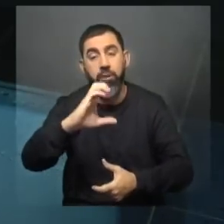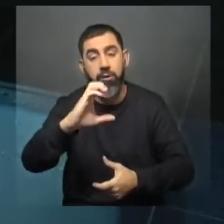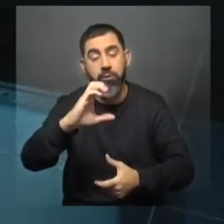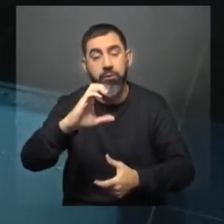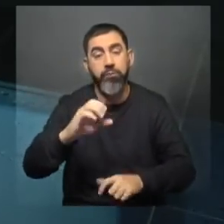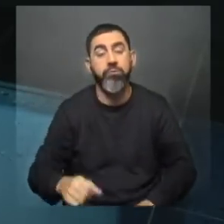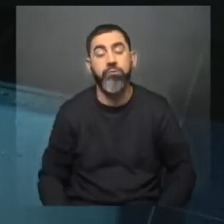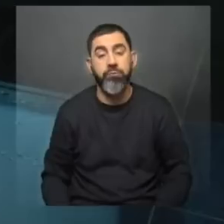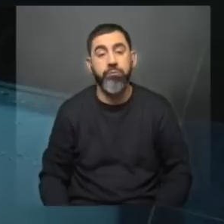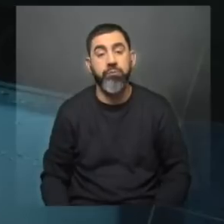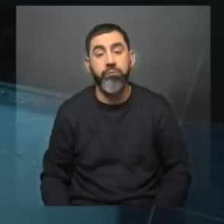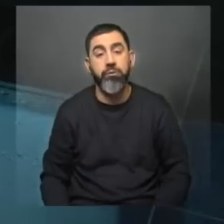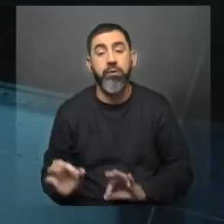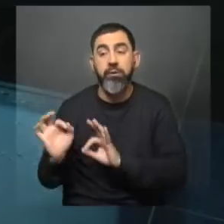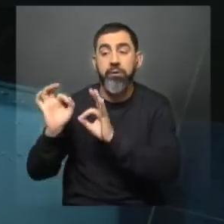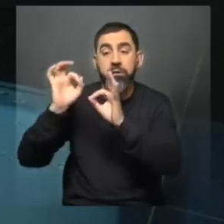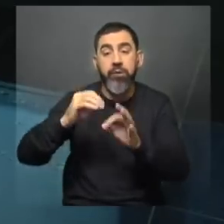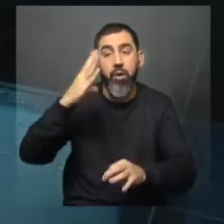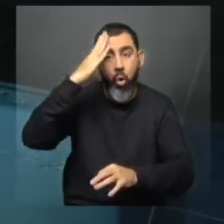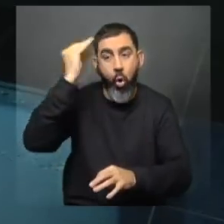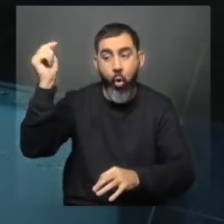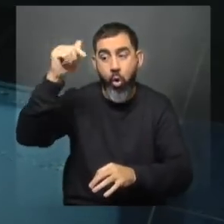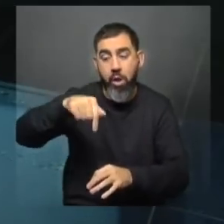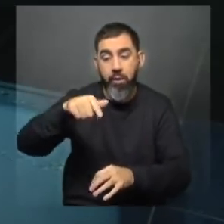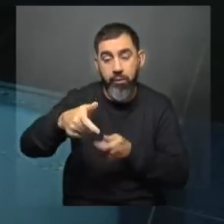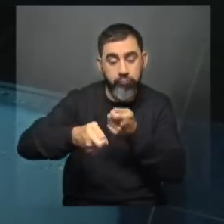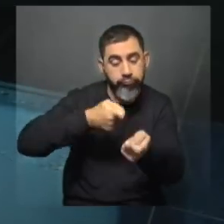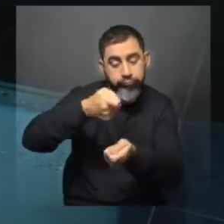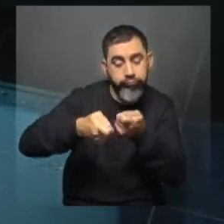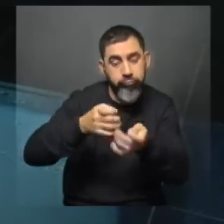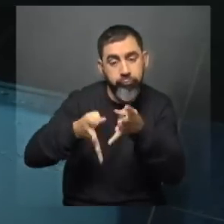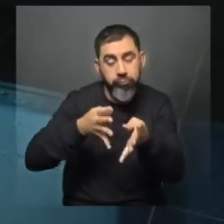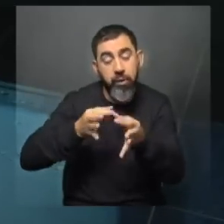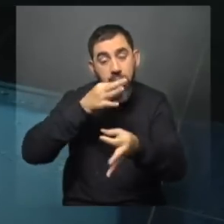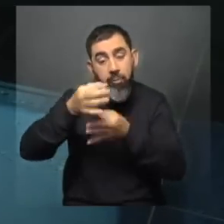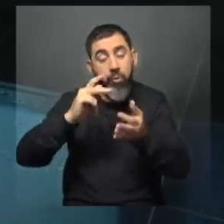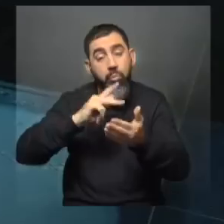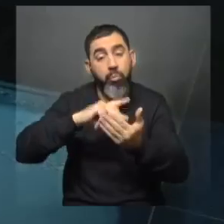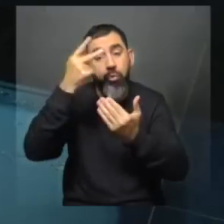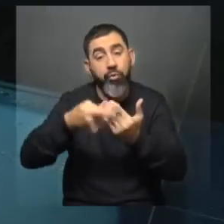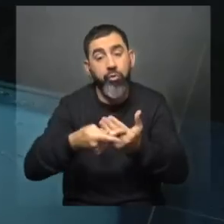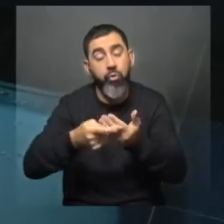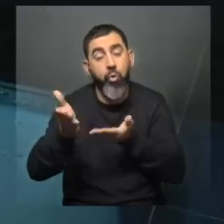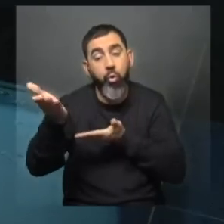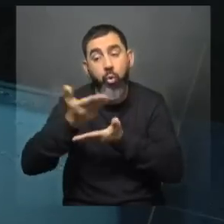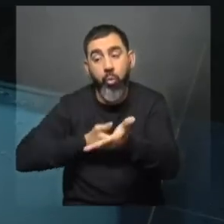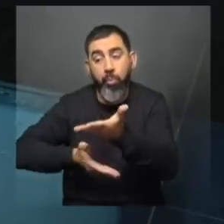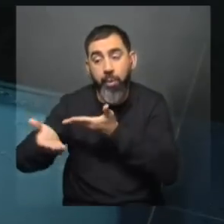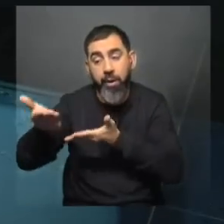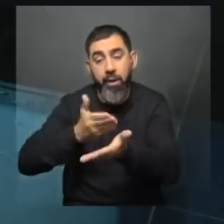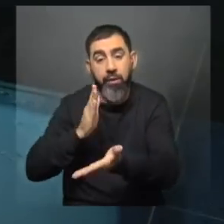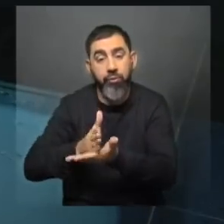y llegará desde Holanda para instalar la planta explicó que el proyecto es parte de un mecanismo de cooperación académica